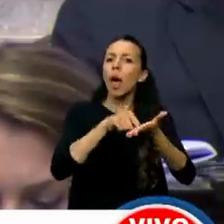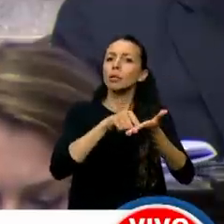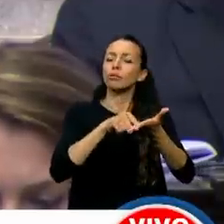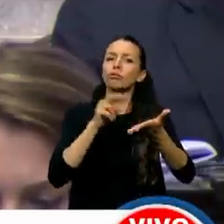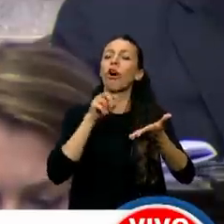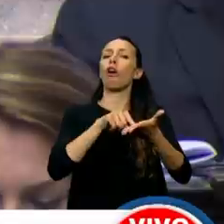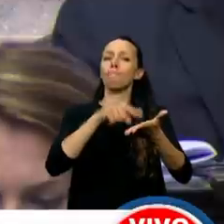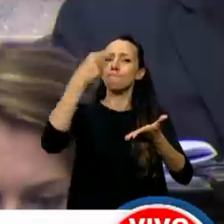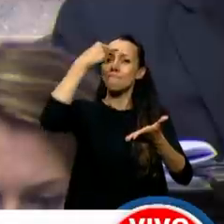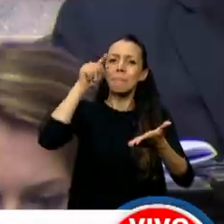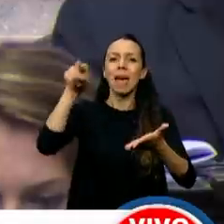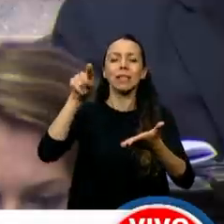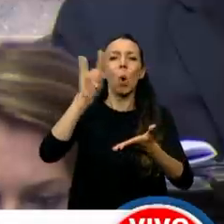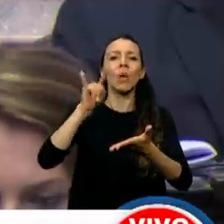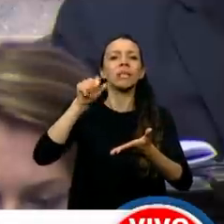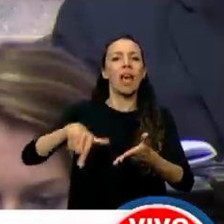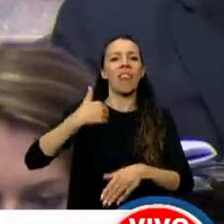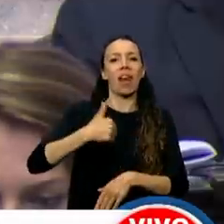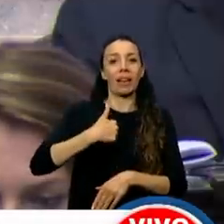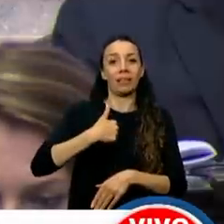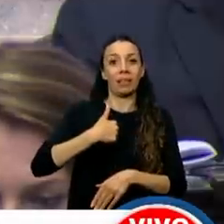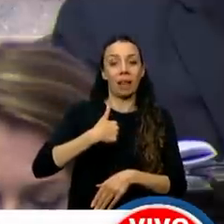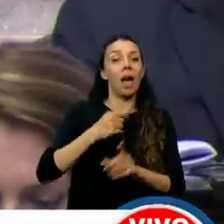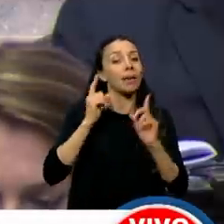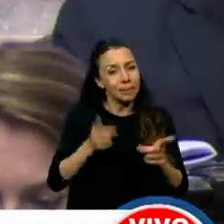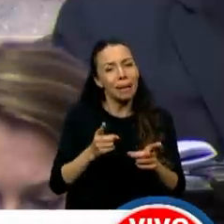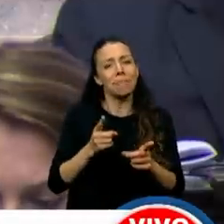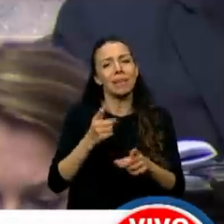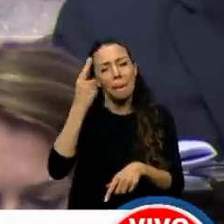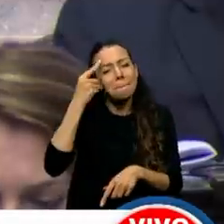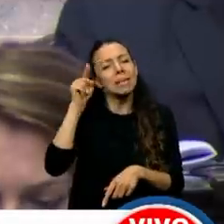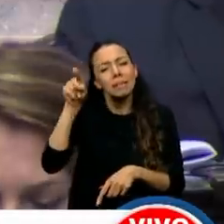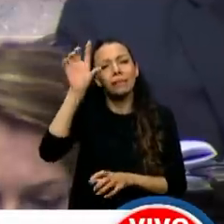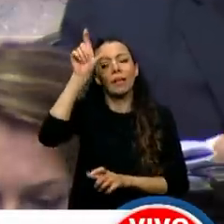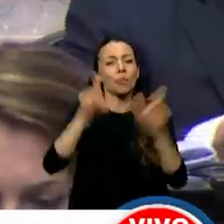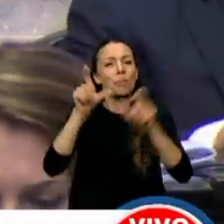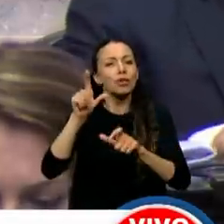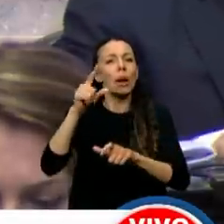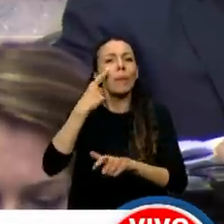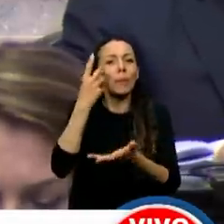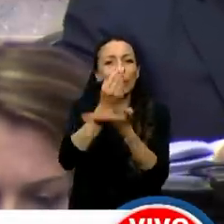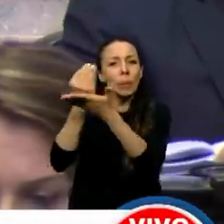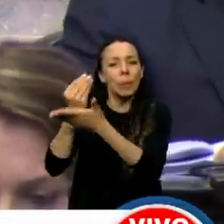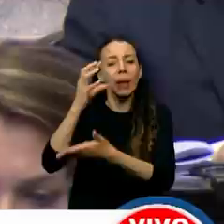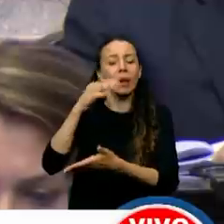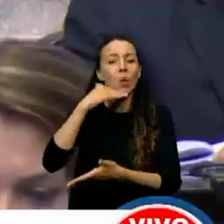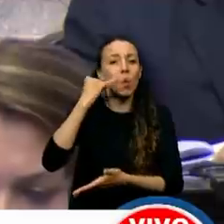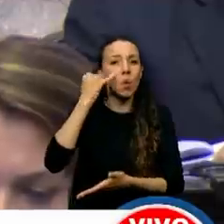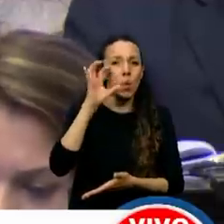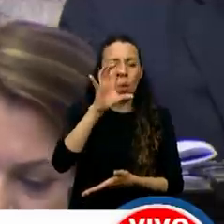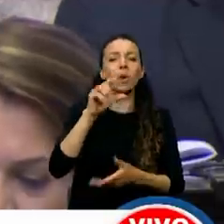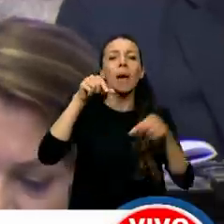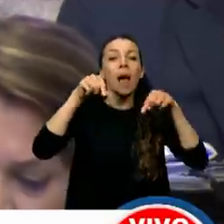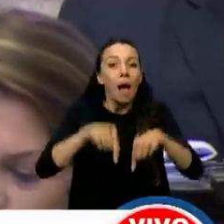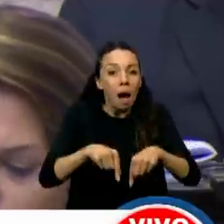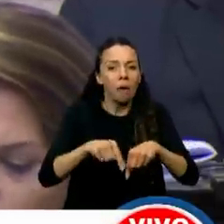para las universidades del país y fundamentalmente para los jujeños y las jujeñas que representan oportunidades presentes y futuras